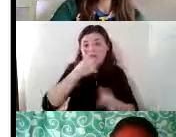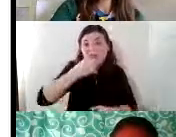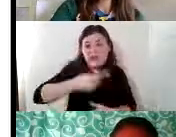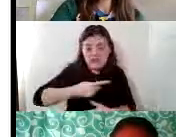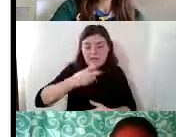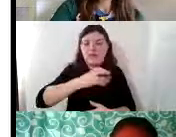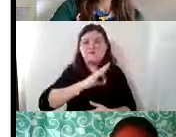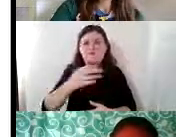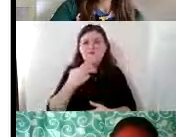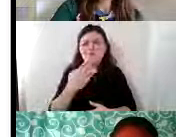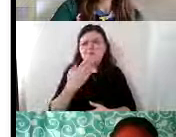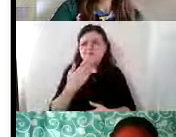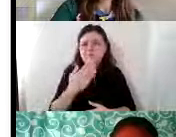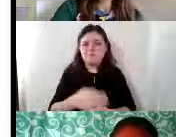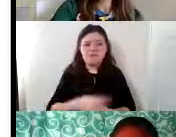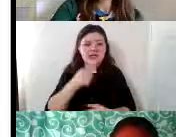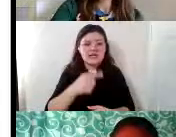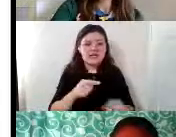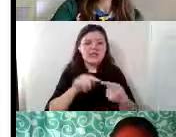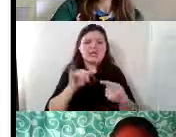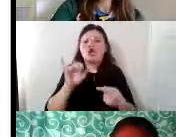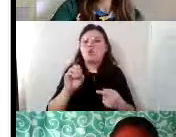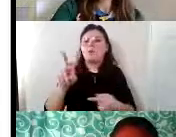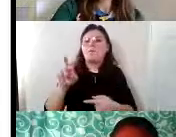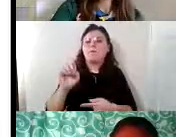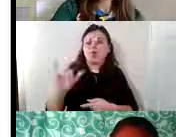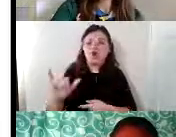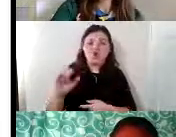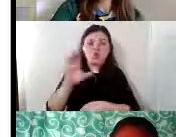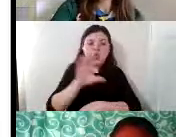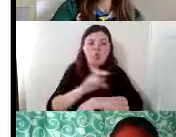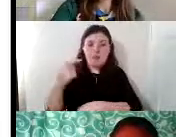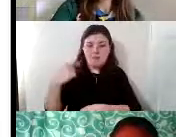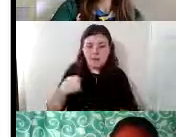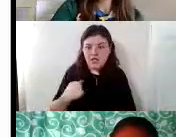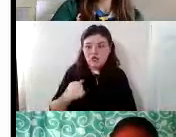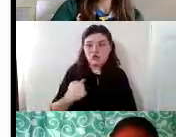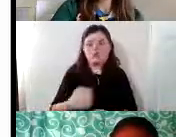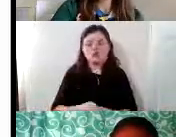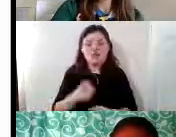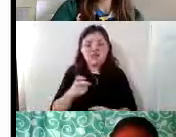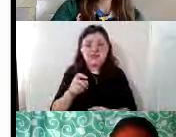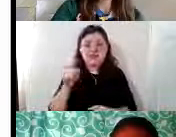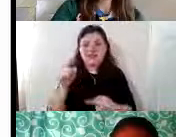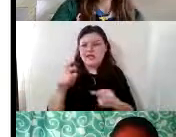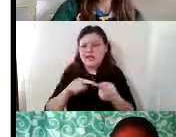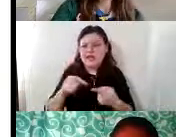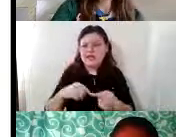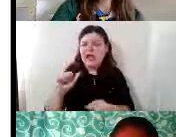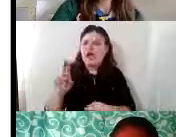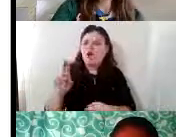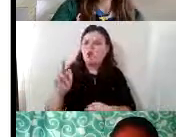¿sí? Y el de Yo Voy Conmigo también, de Raquel Díaz, habla sobre la autoestima y cómo está mi